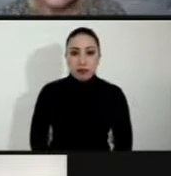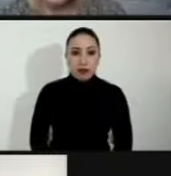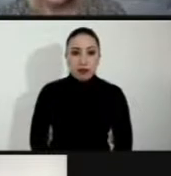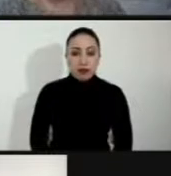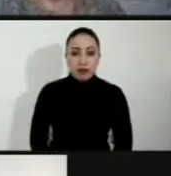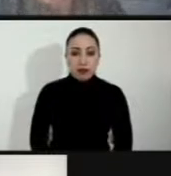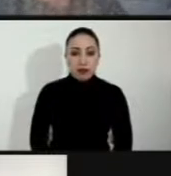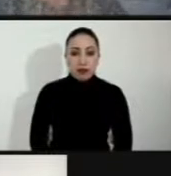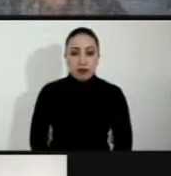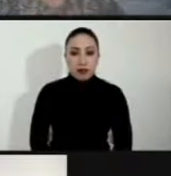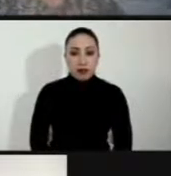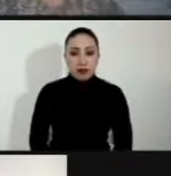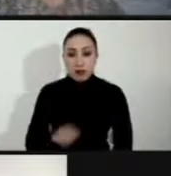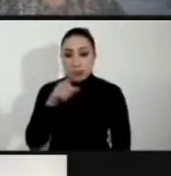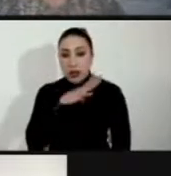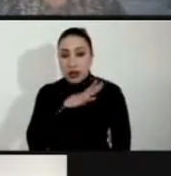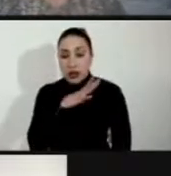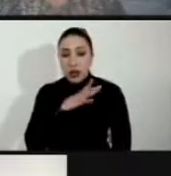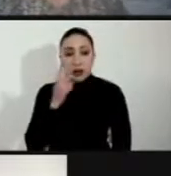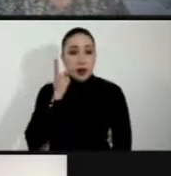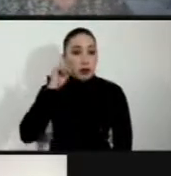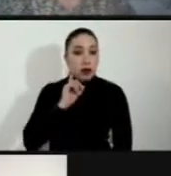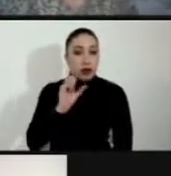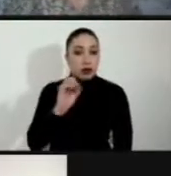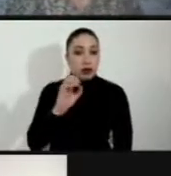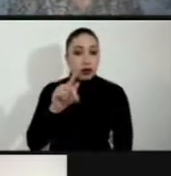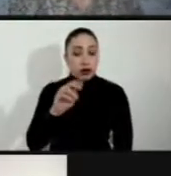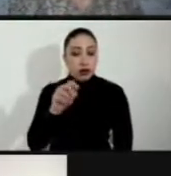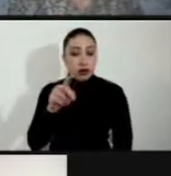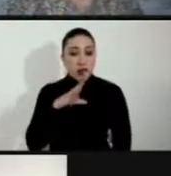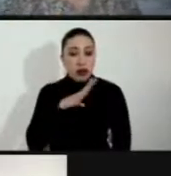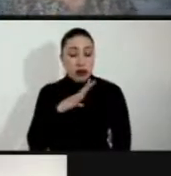Diputada Paula Soto, ¿está usted conectada?